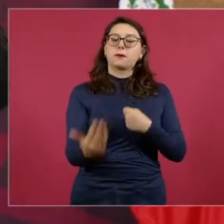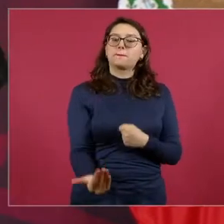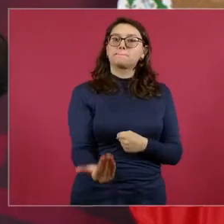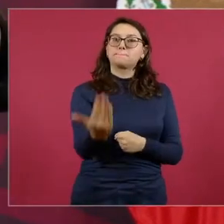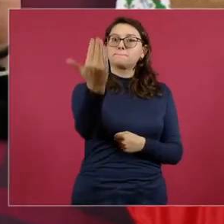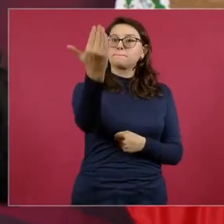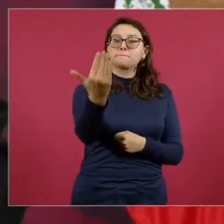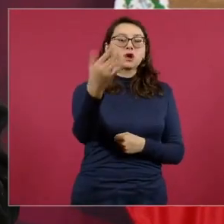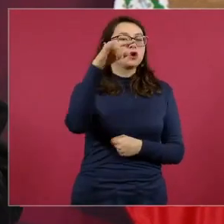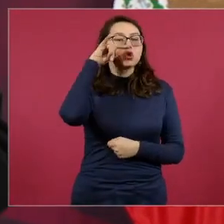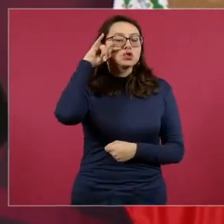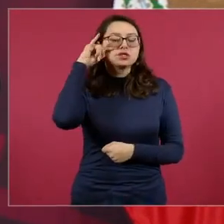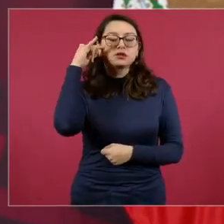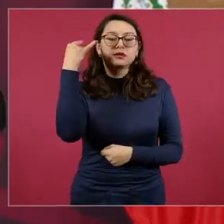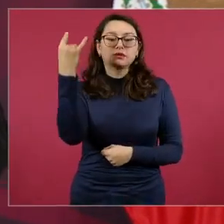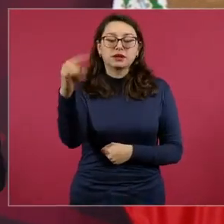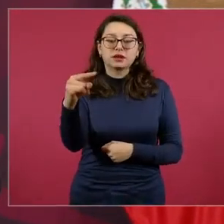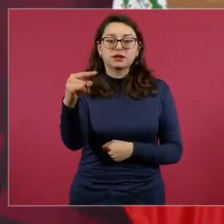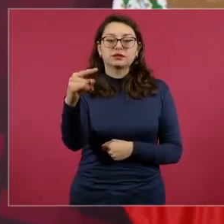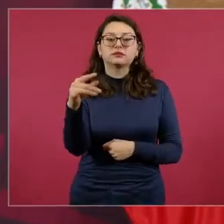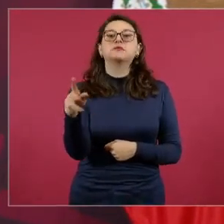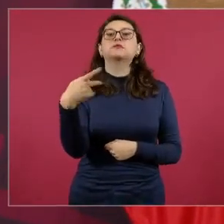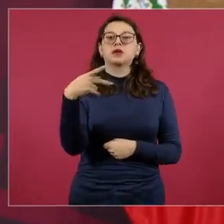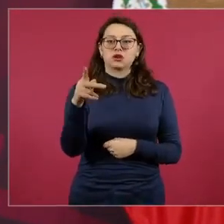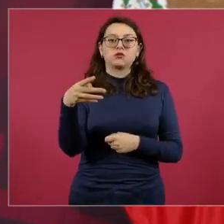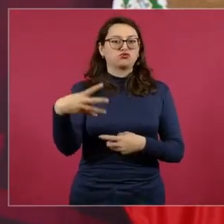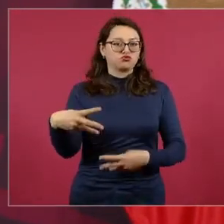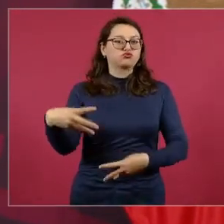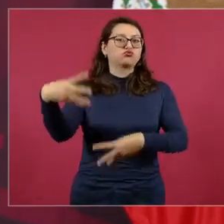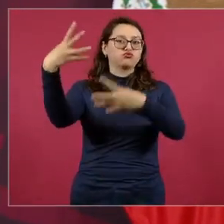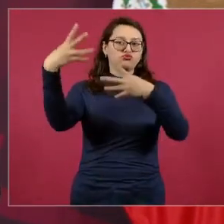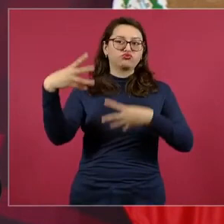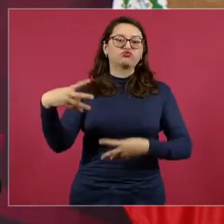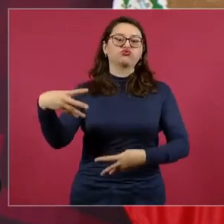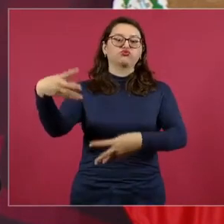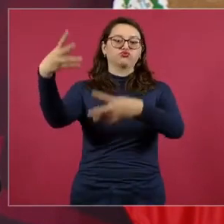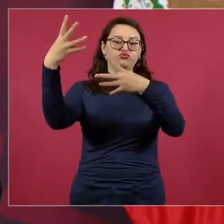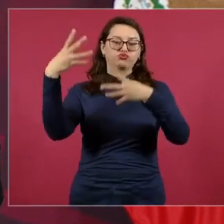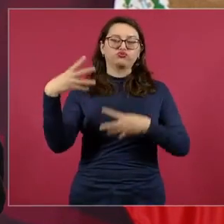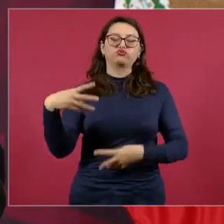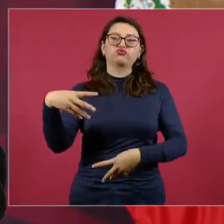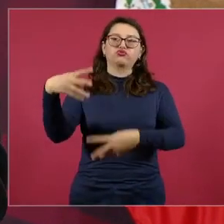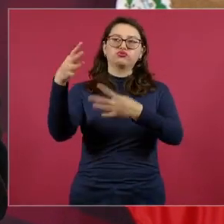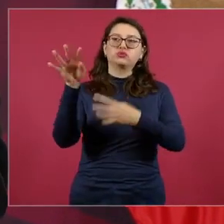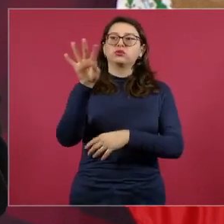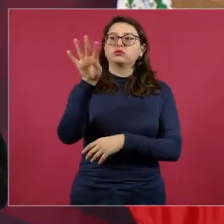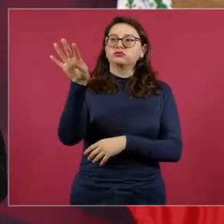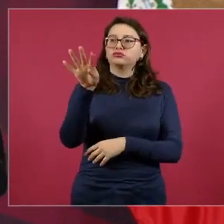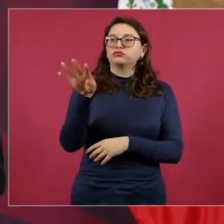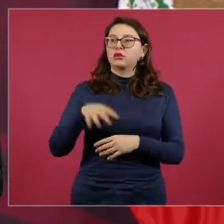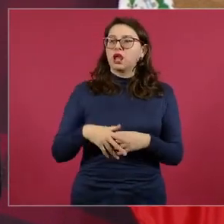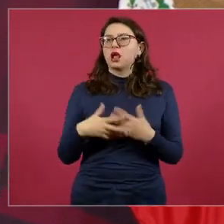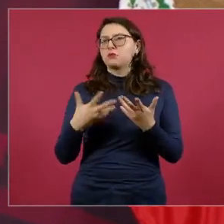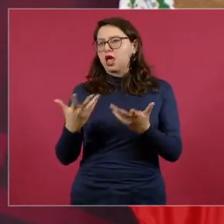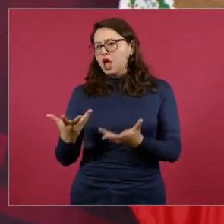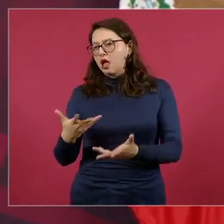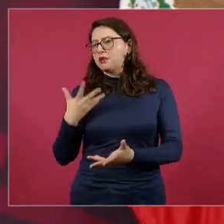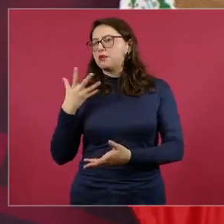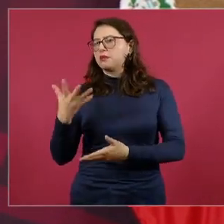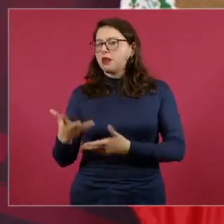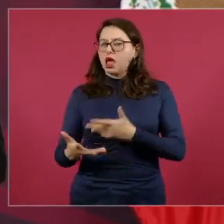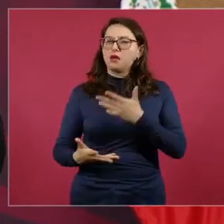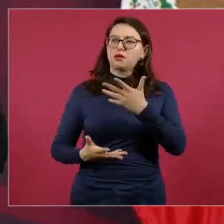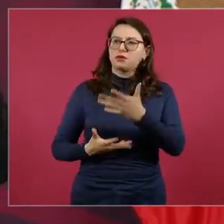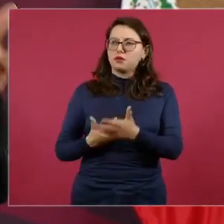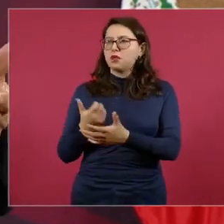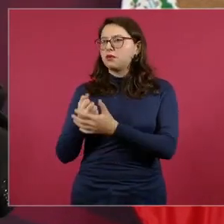no se aprecia, nada más se va leyendo y entonces ponen otro acá. Entonces